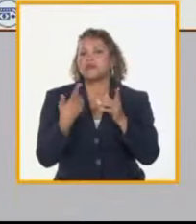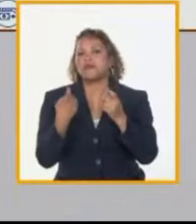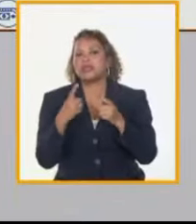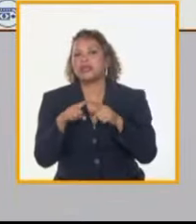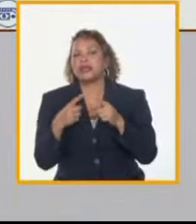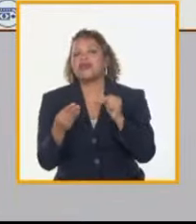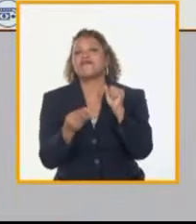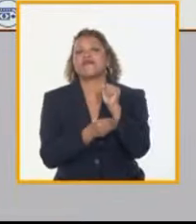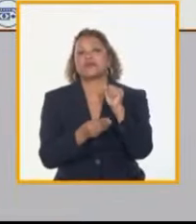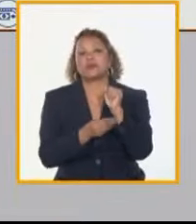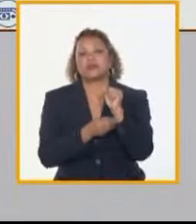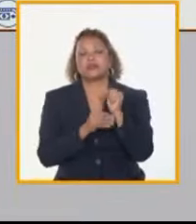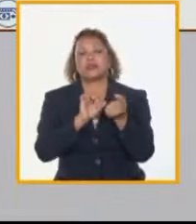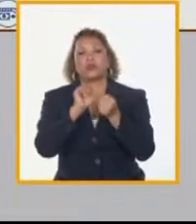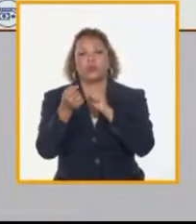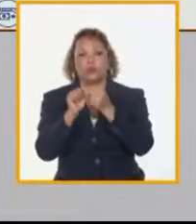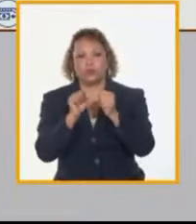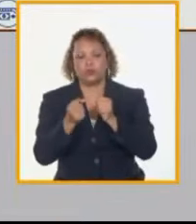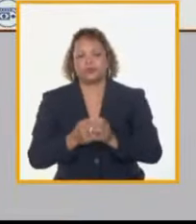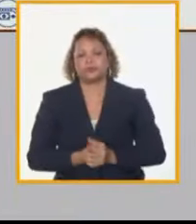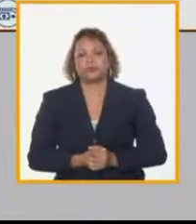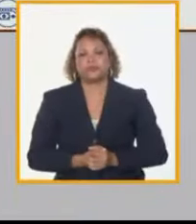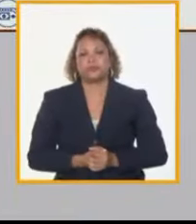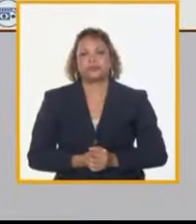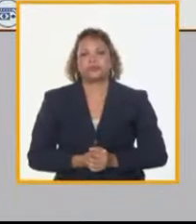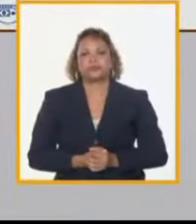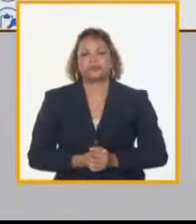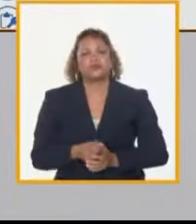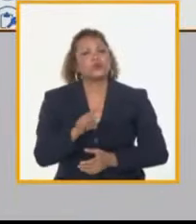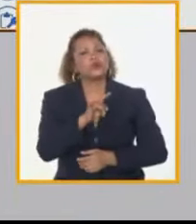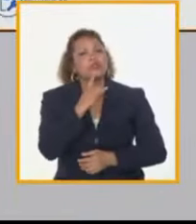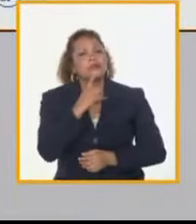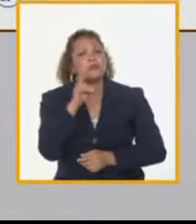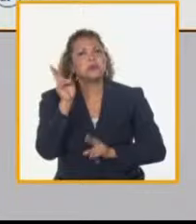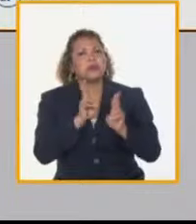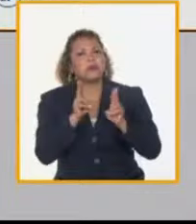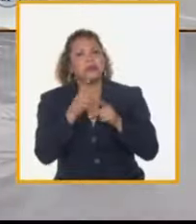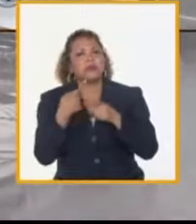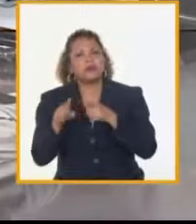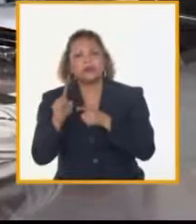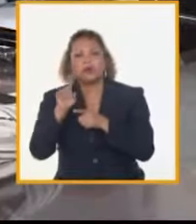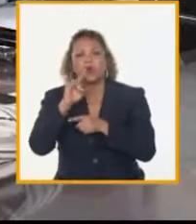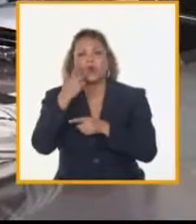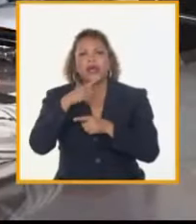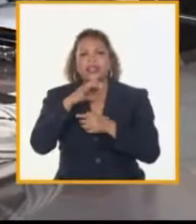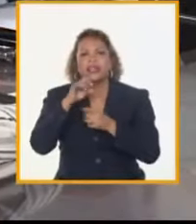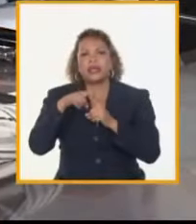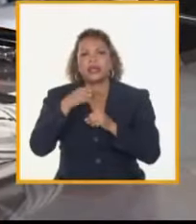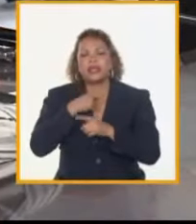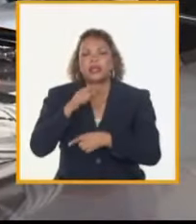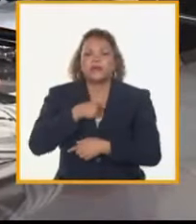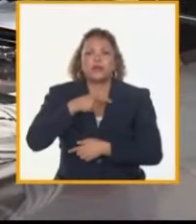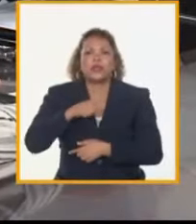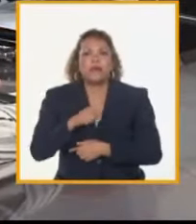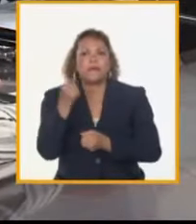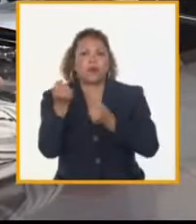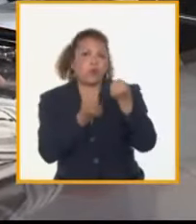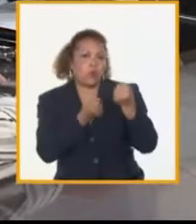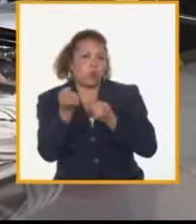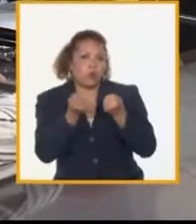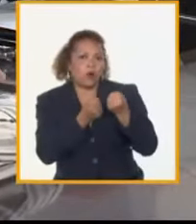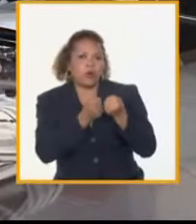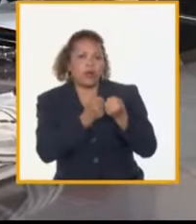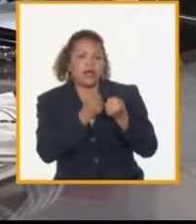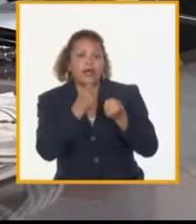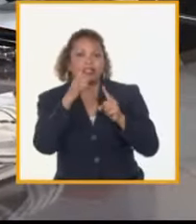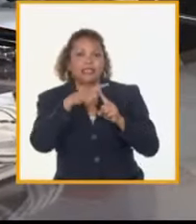fortalecer acción de control. Y usted coincide con Walter que ninguna de esas guaguas que salga de la terminal